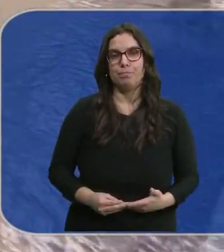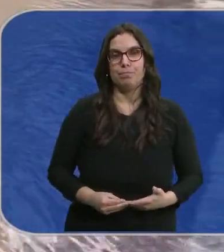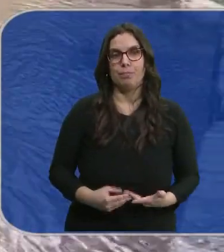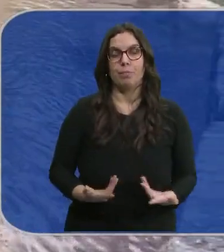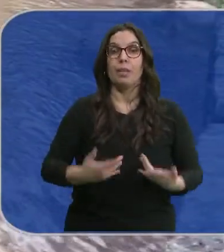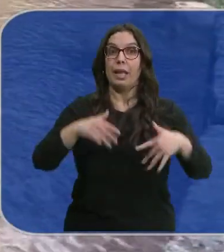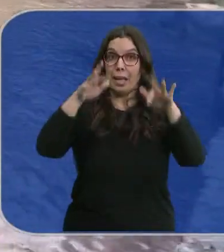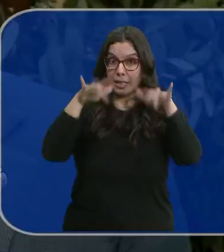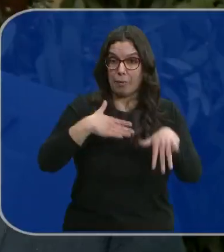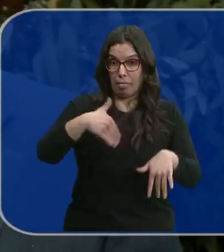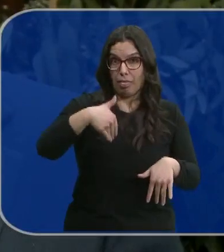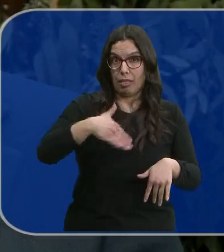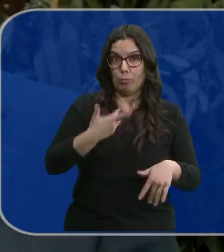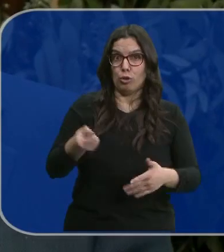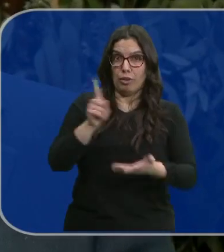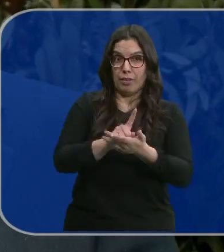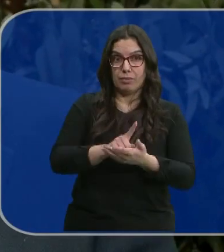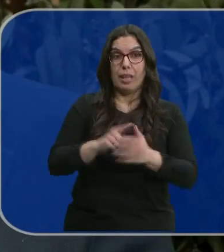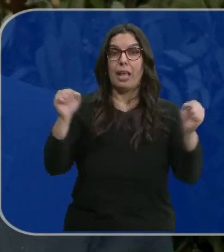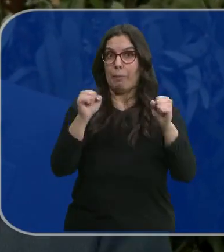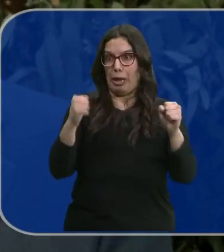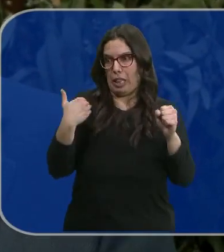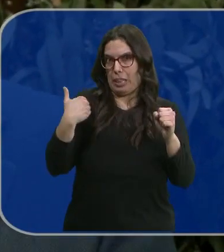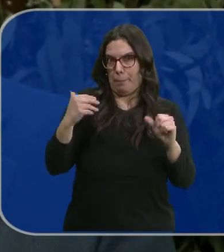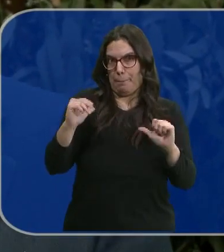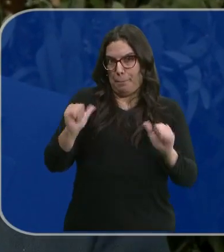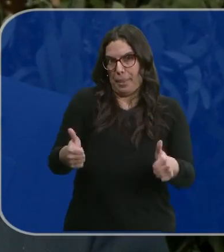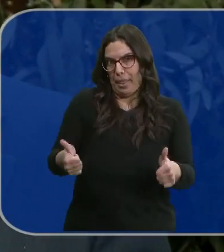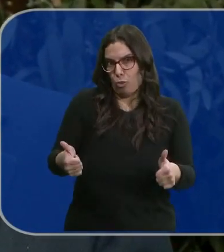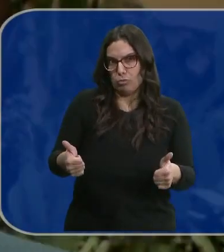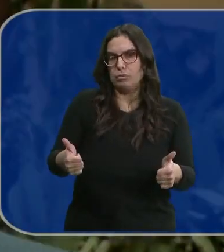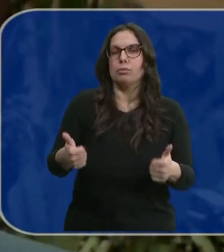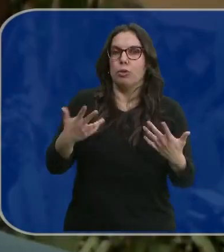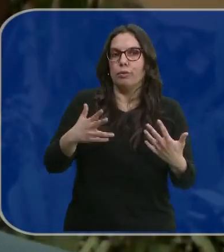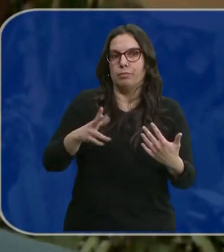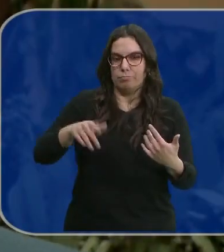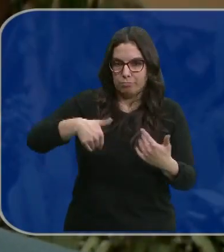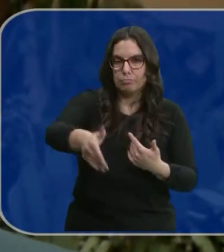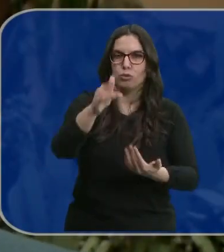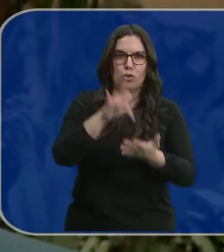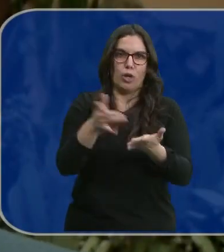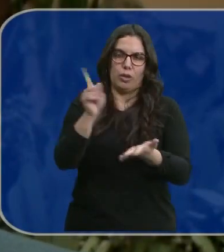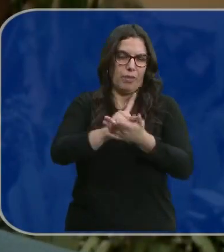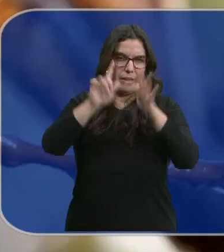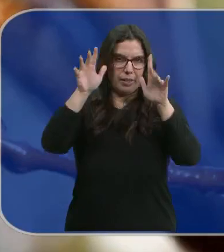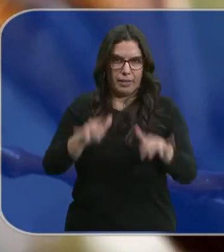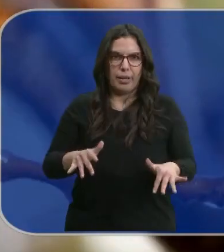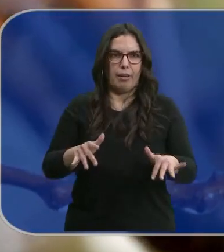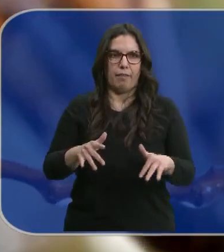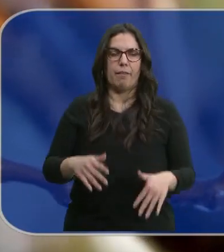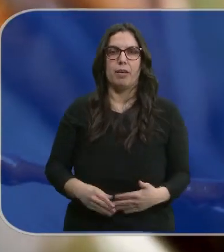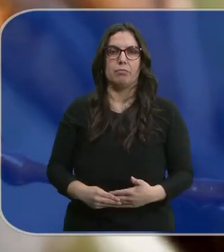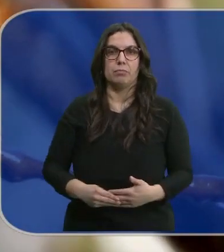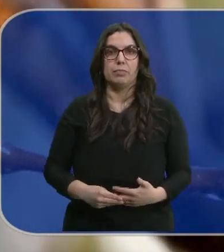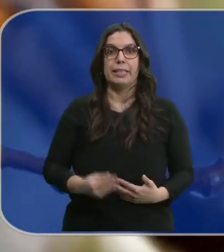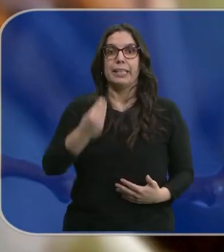Pero la nieve podría volver. El invierno realmente acaba de comenzar, ¿no? Entonces esperamos pues vuelva a recuperarse en parte. Y